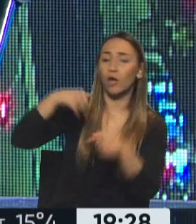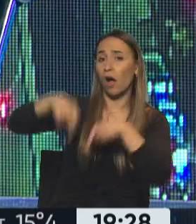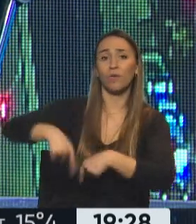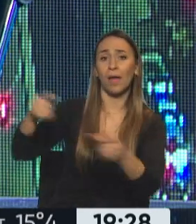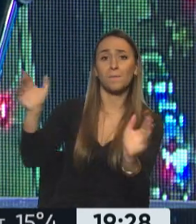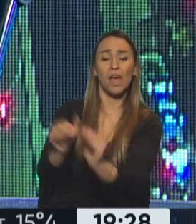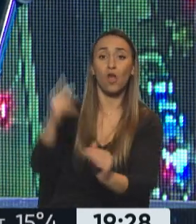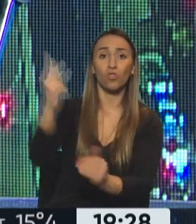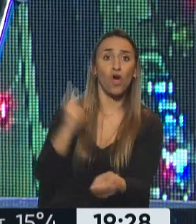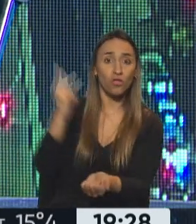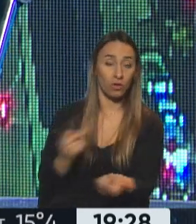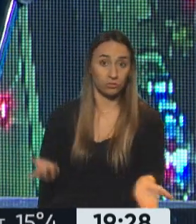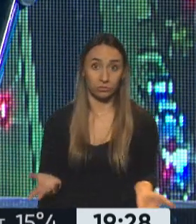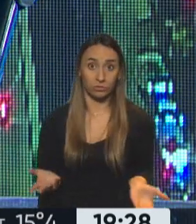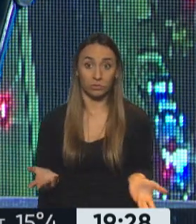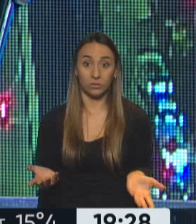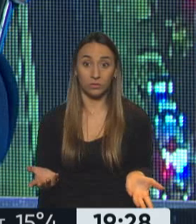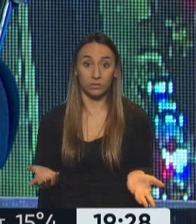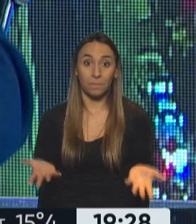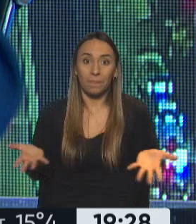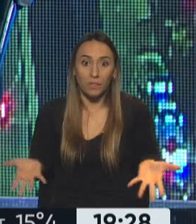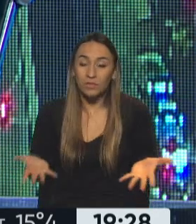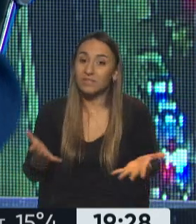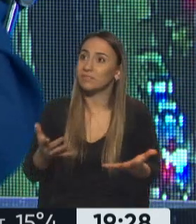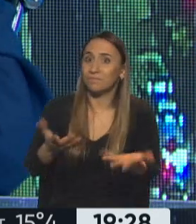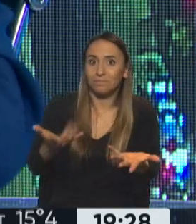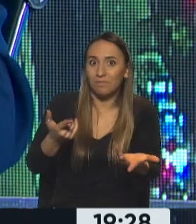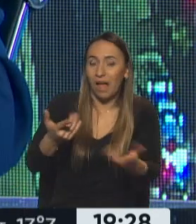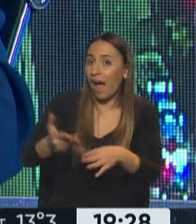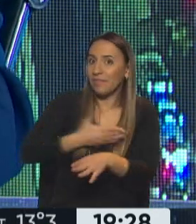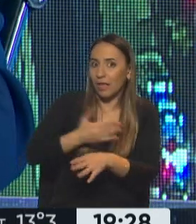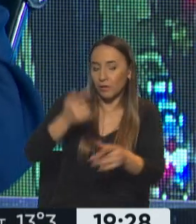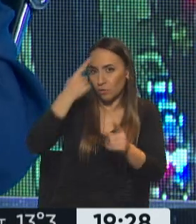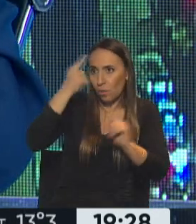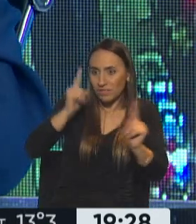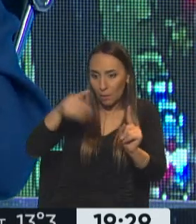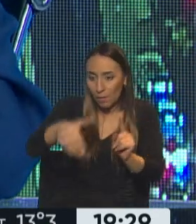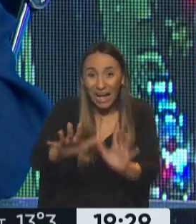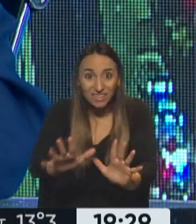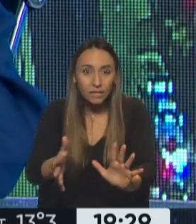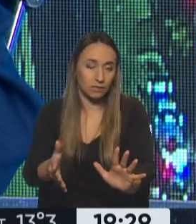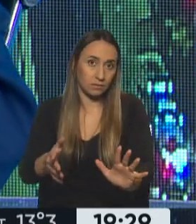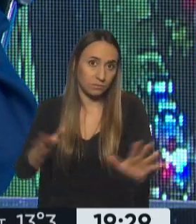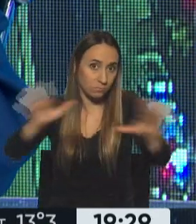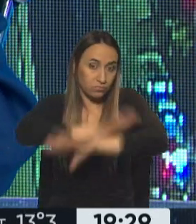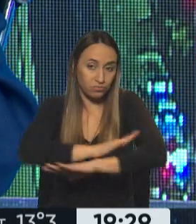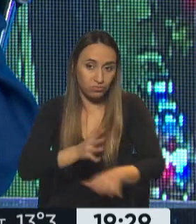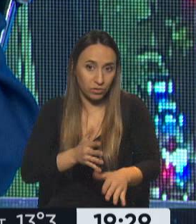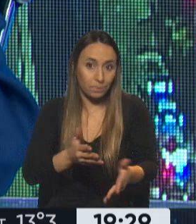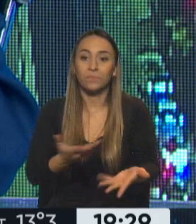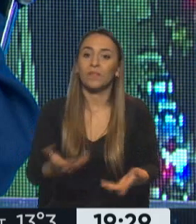del 30% en el mundo. Esto era impensable. Bueno, con esto tenemos que convivir. Y lo que a mí me pide el